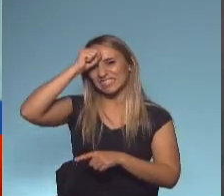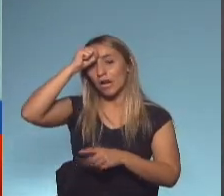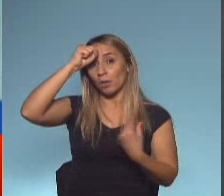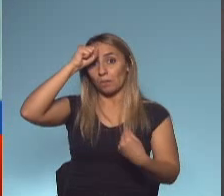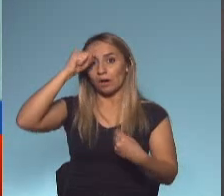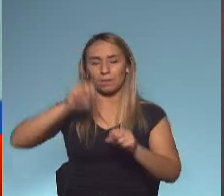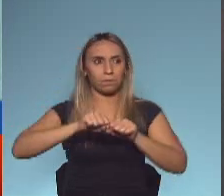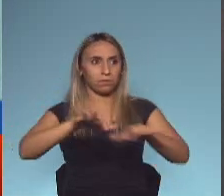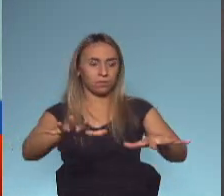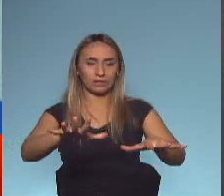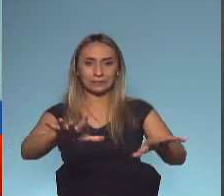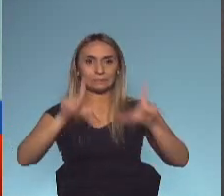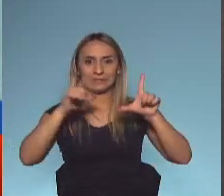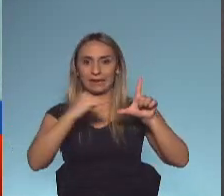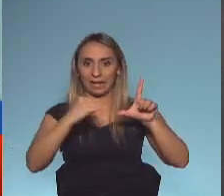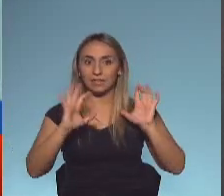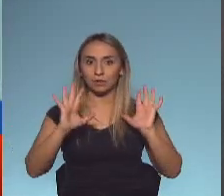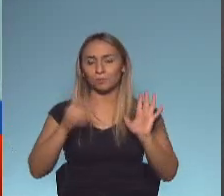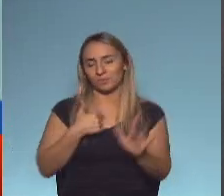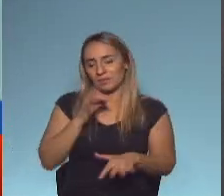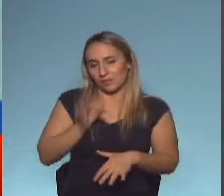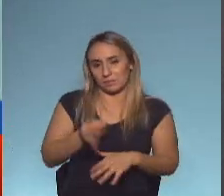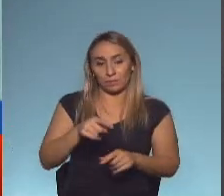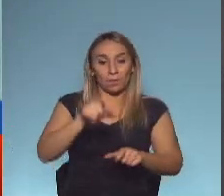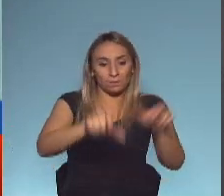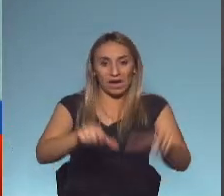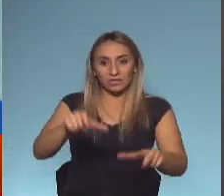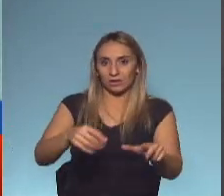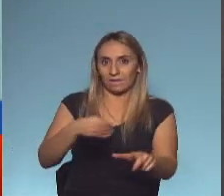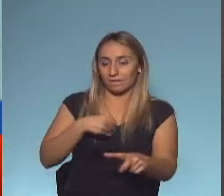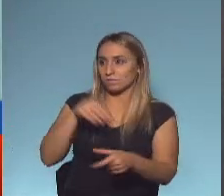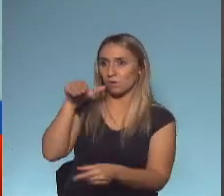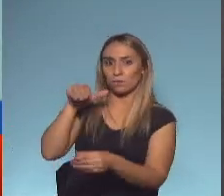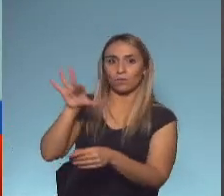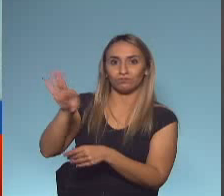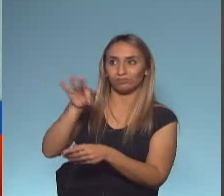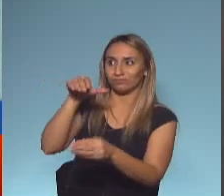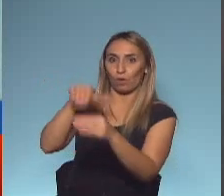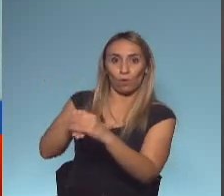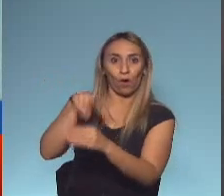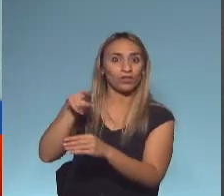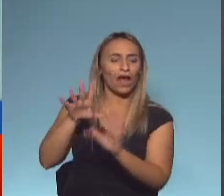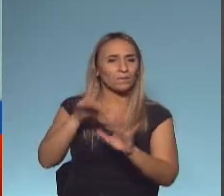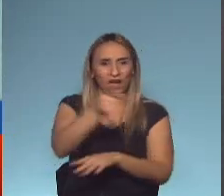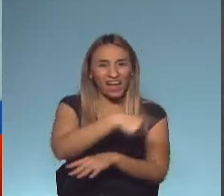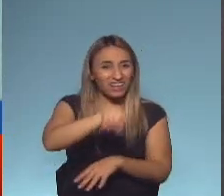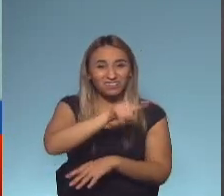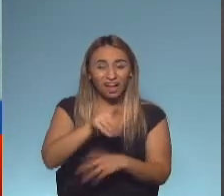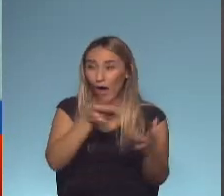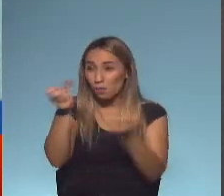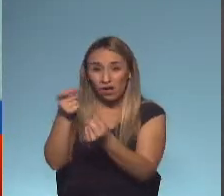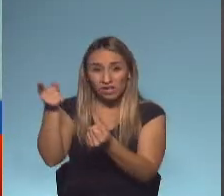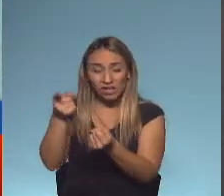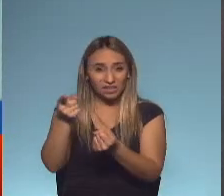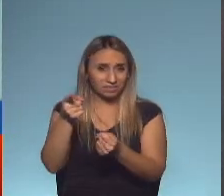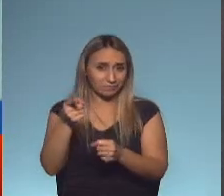más extremo puede esto... Entiendo, generar alguna compatibilidad, repito, alguna gracia, porque ella lo hace